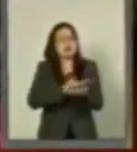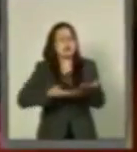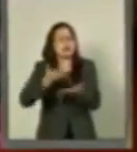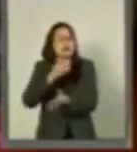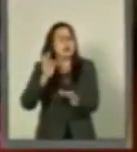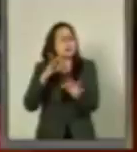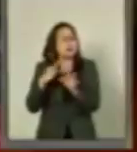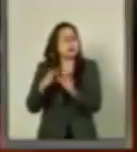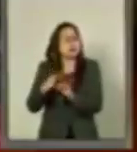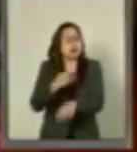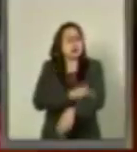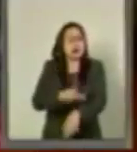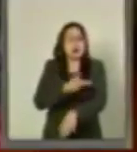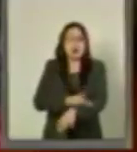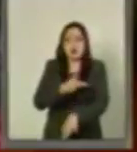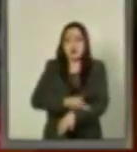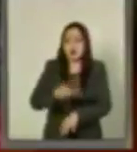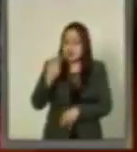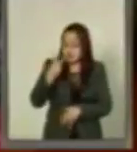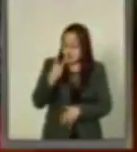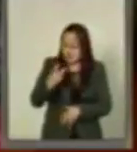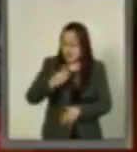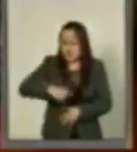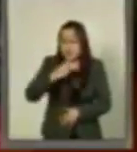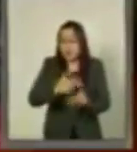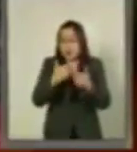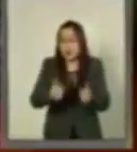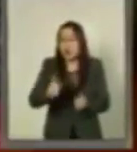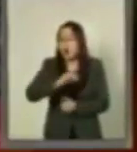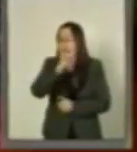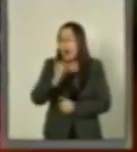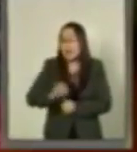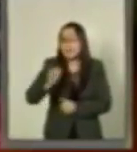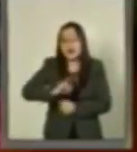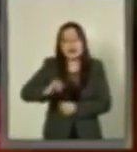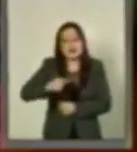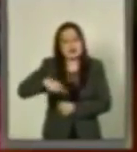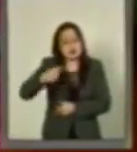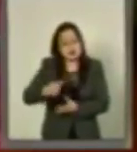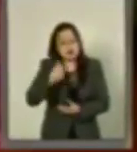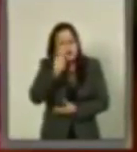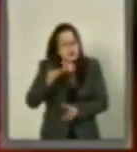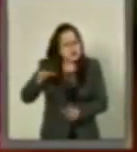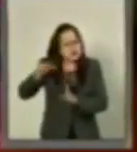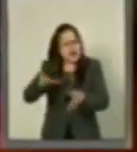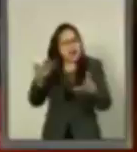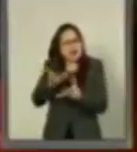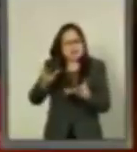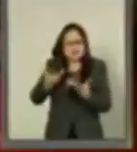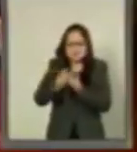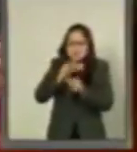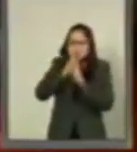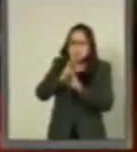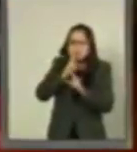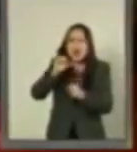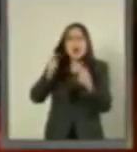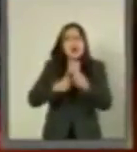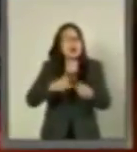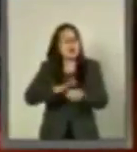hay diálogo y nunca nos cansaremos de generar ese diálogo y la capacidad de respuesta con